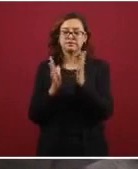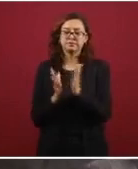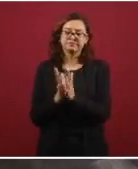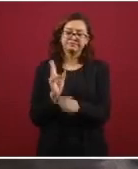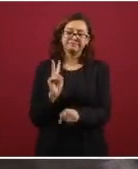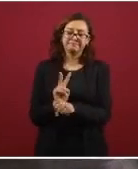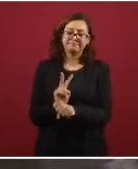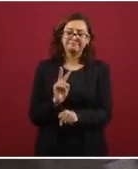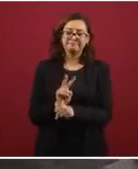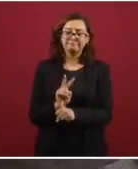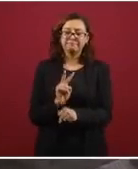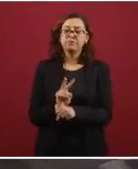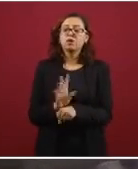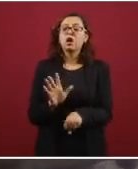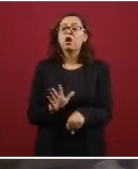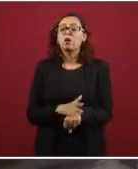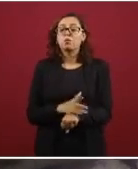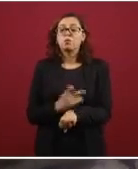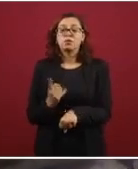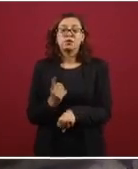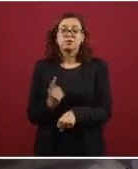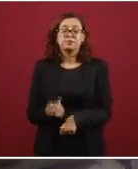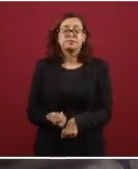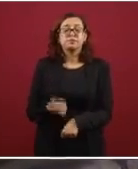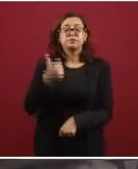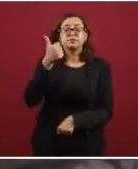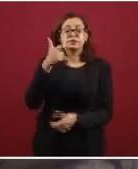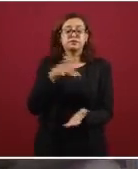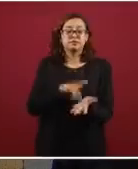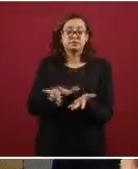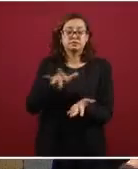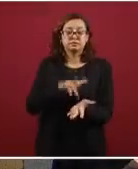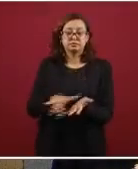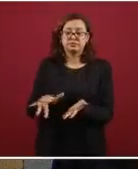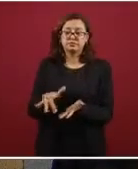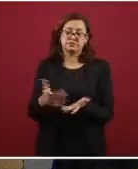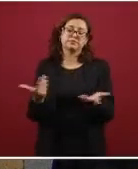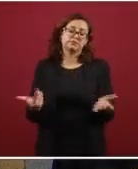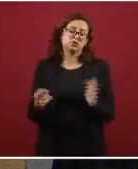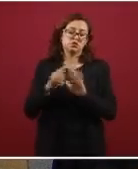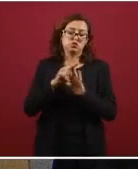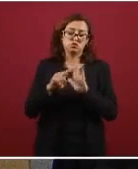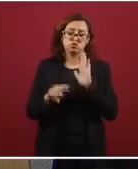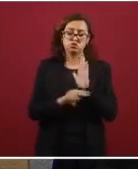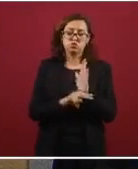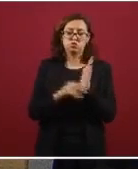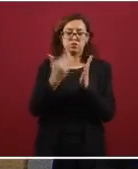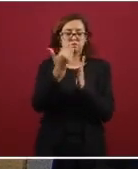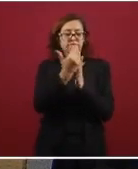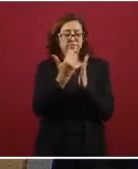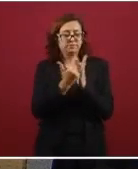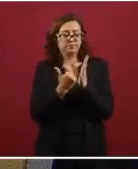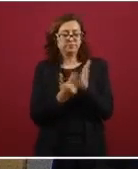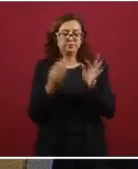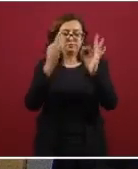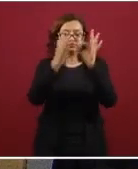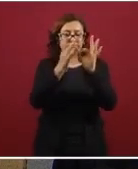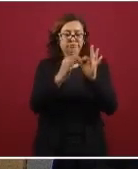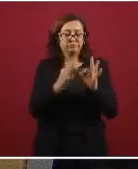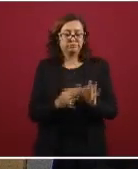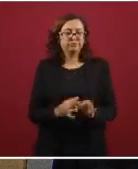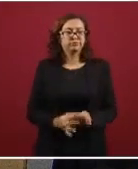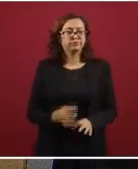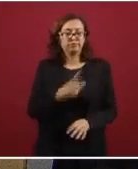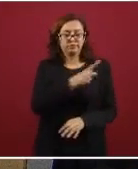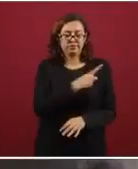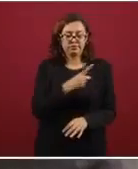porque es una experiencia inédita y tenemos que cumplir las normatividades, por supuesto, existentes y además trabajar junto con la